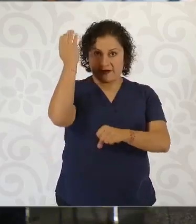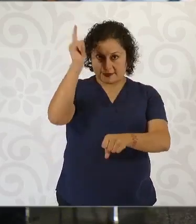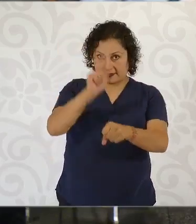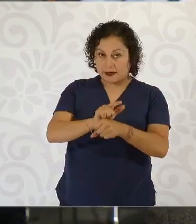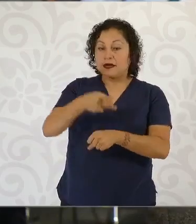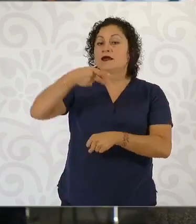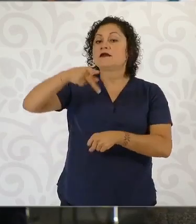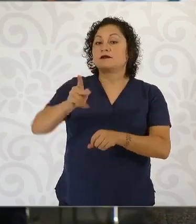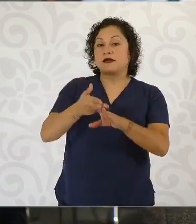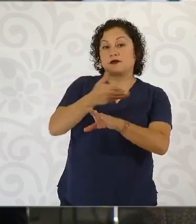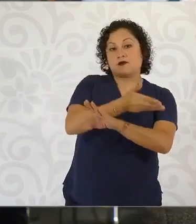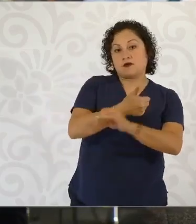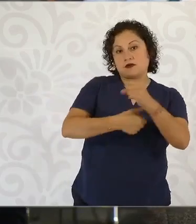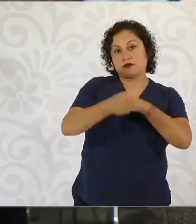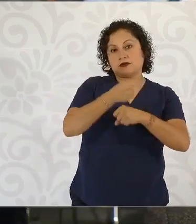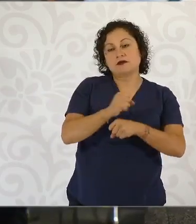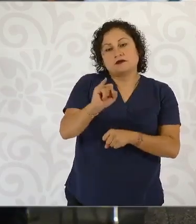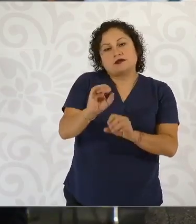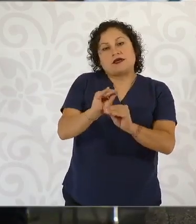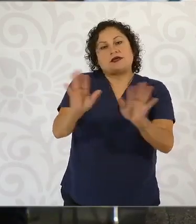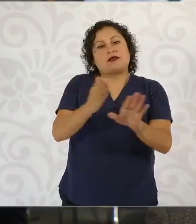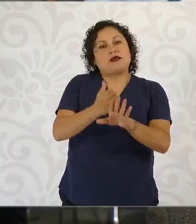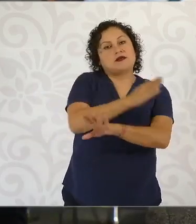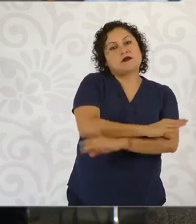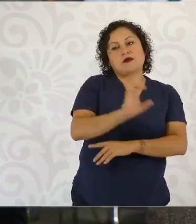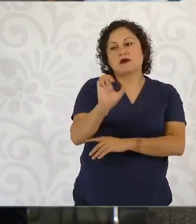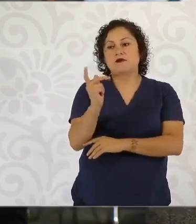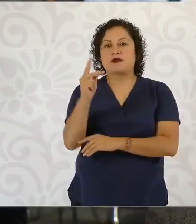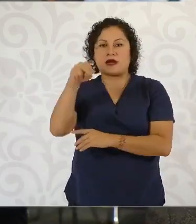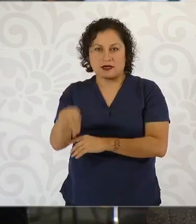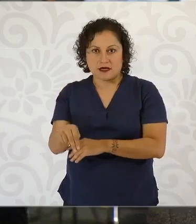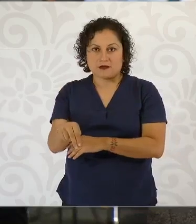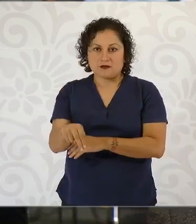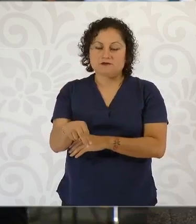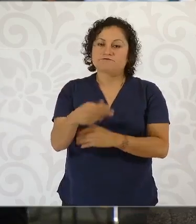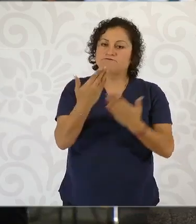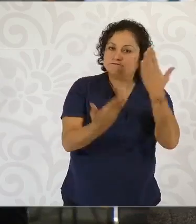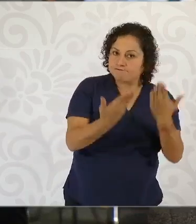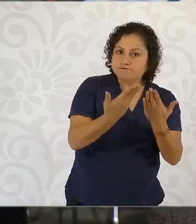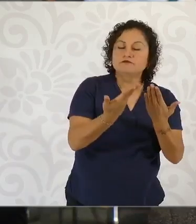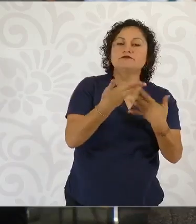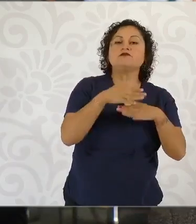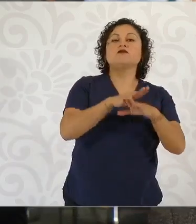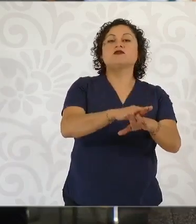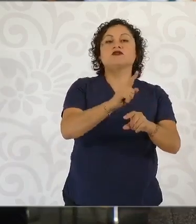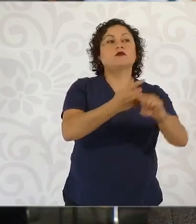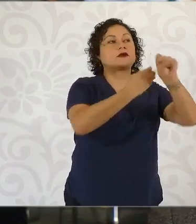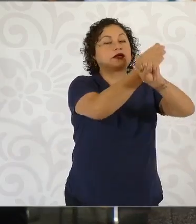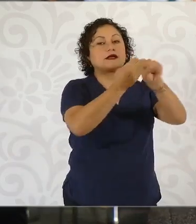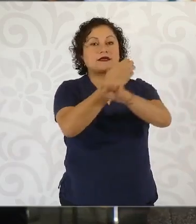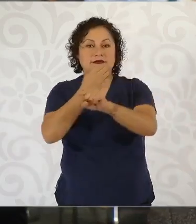el sexenio anterior, efectivamente en el de Peña Nieto más bien, sí los gastos tenían que ver en los estados, digamos, de